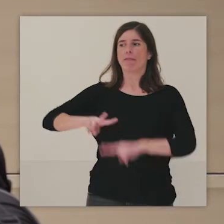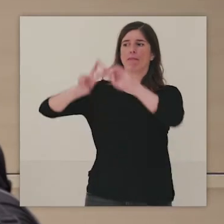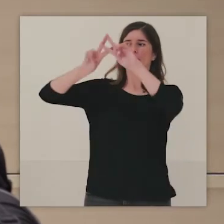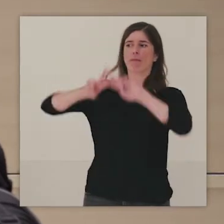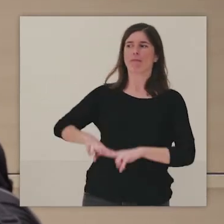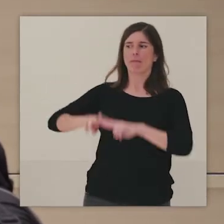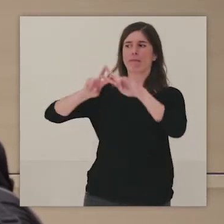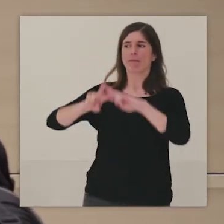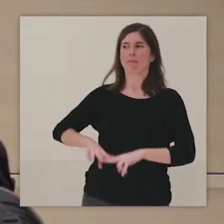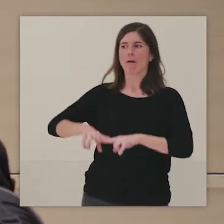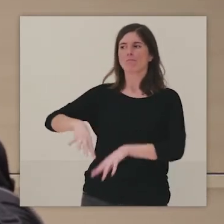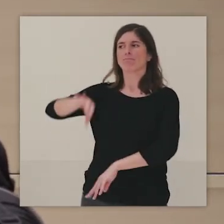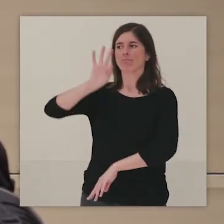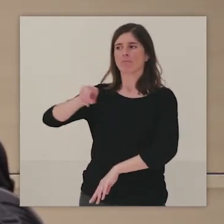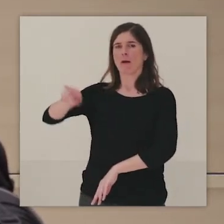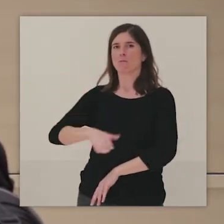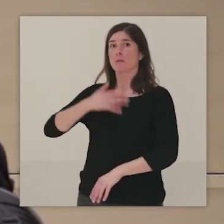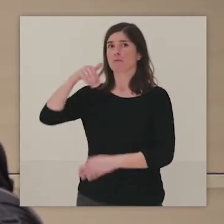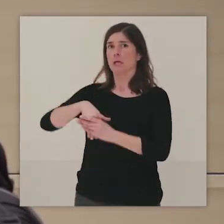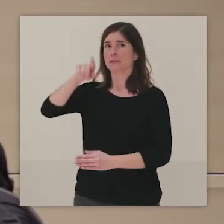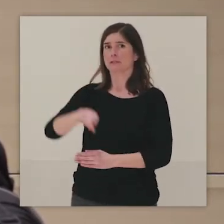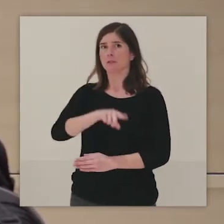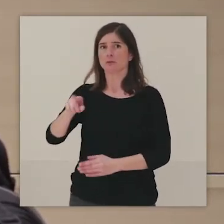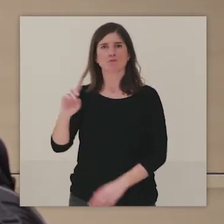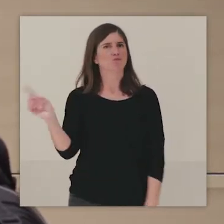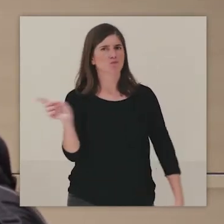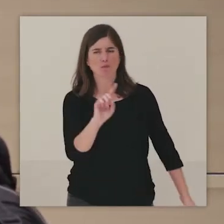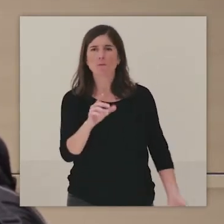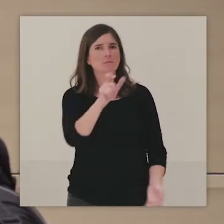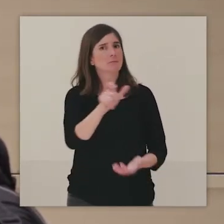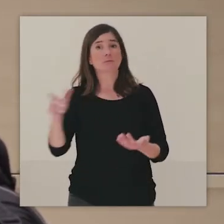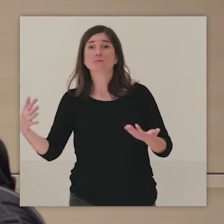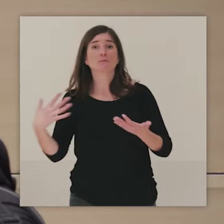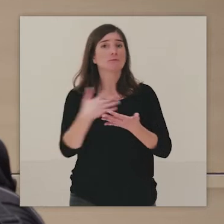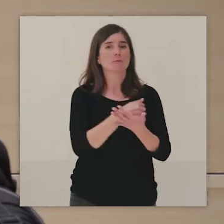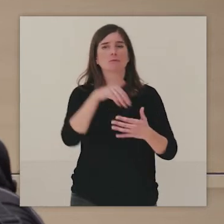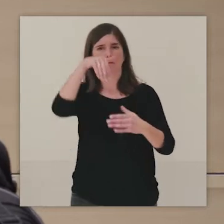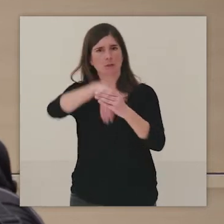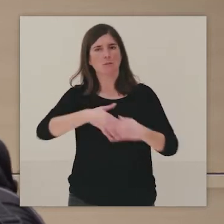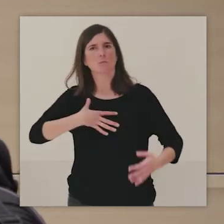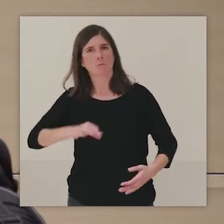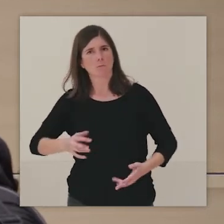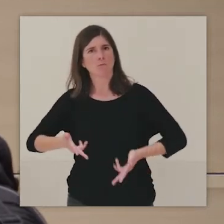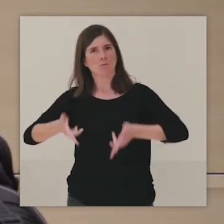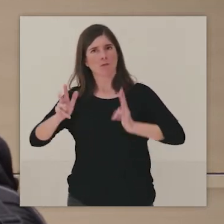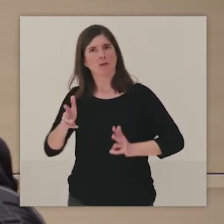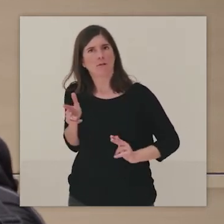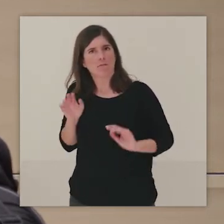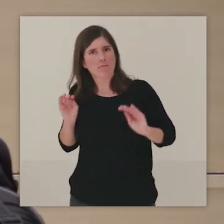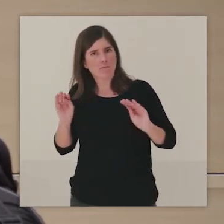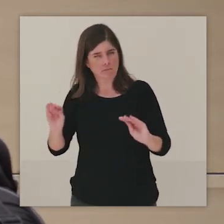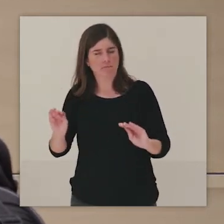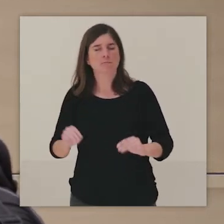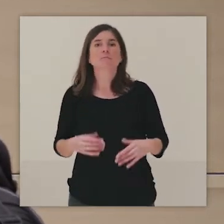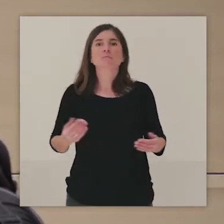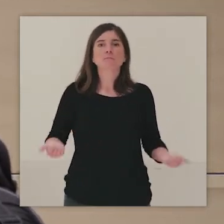persona puede o no puede votar, sino que por defecto todas las personas pueden votar. Y de ese modo, bueno, pues aparte de que ahora hay